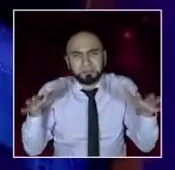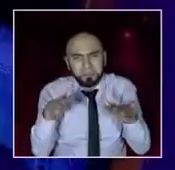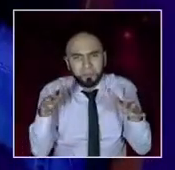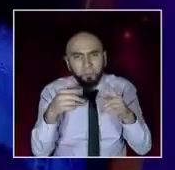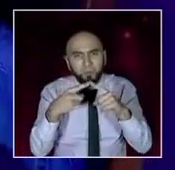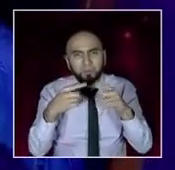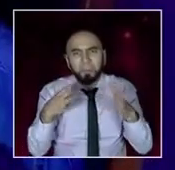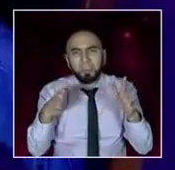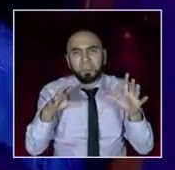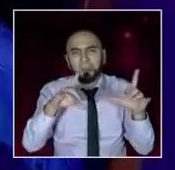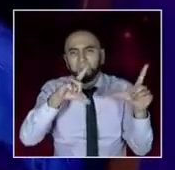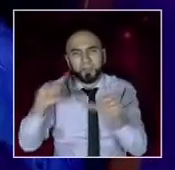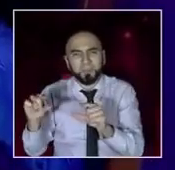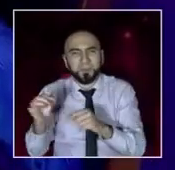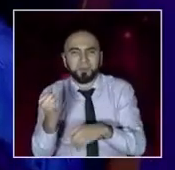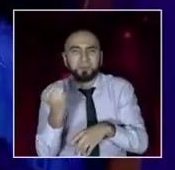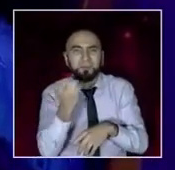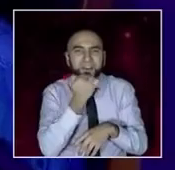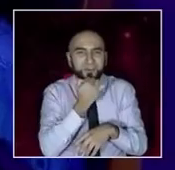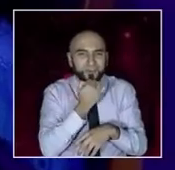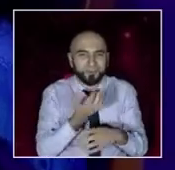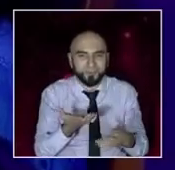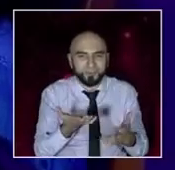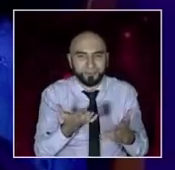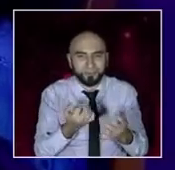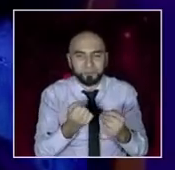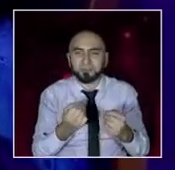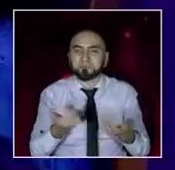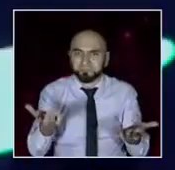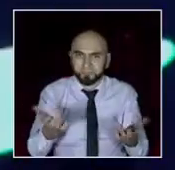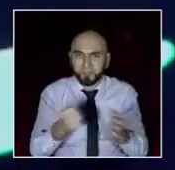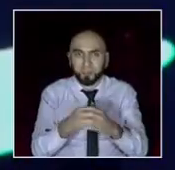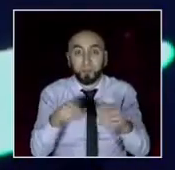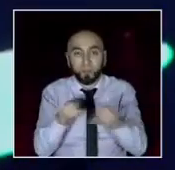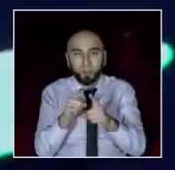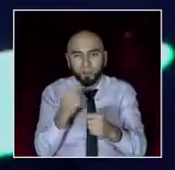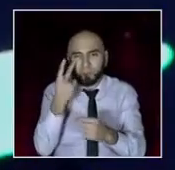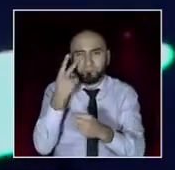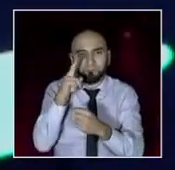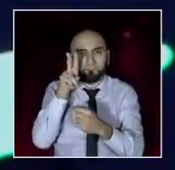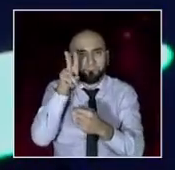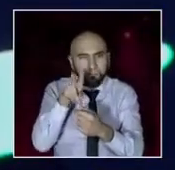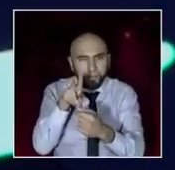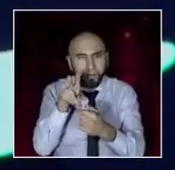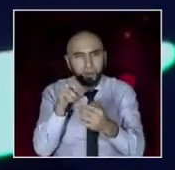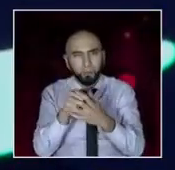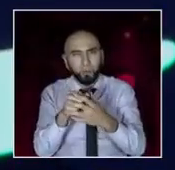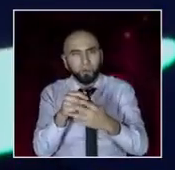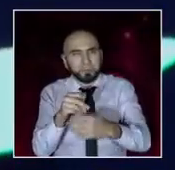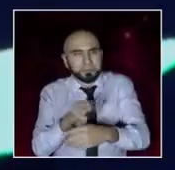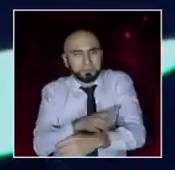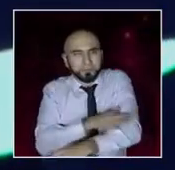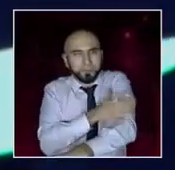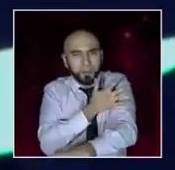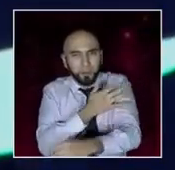predicción a cada rato. Percepción no se trata de leer información sensorial, se trata de calibrar